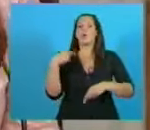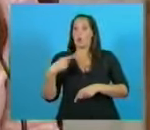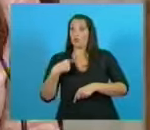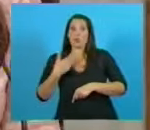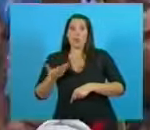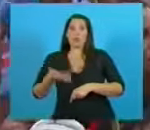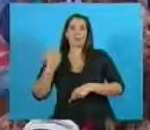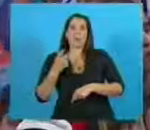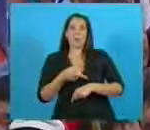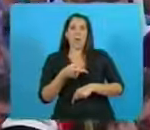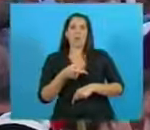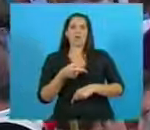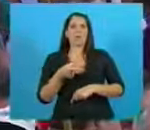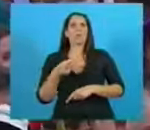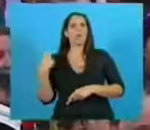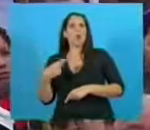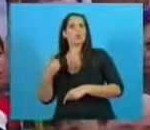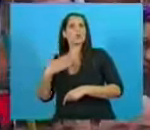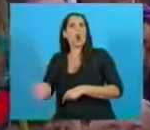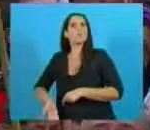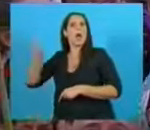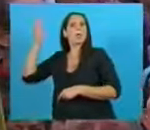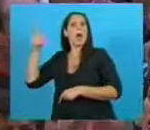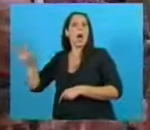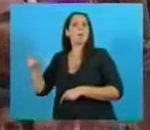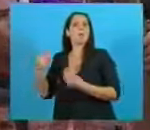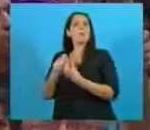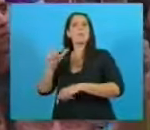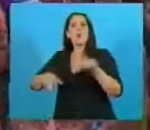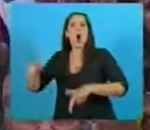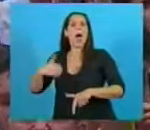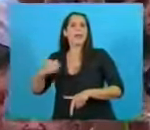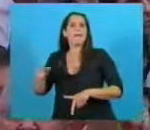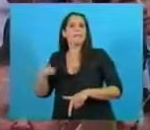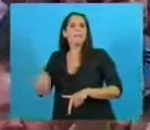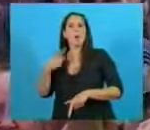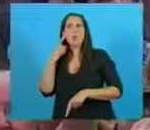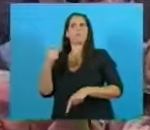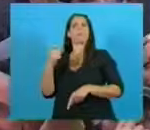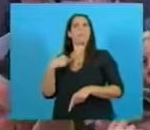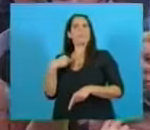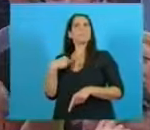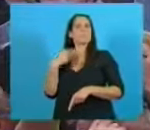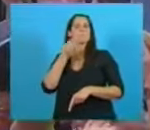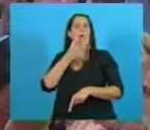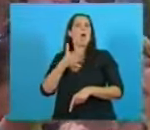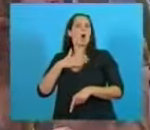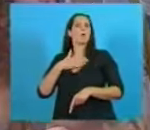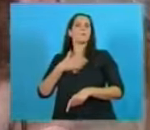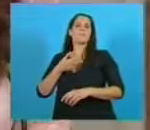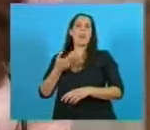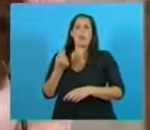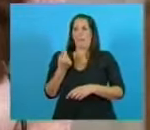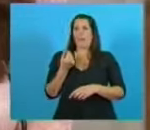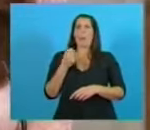aumentamos. Afortunadamente aumentamos porque muchos argentinos se dieron cuenta que era mejor tener sus pesos en